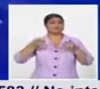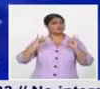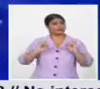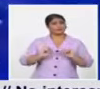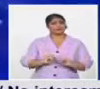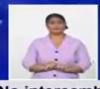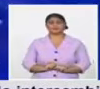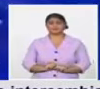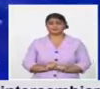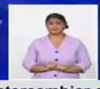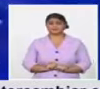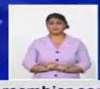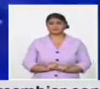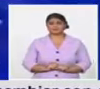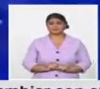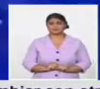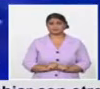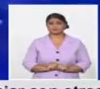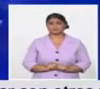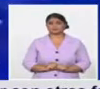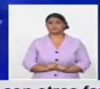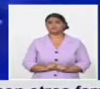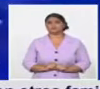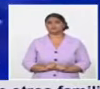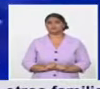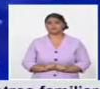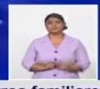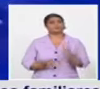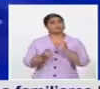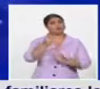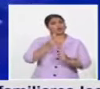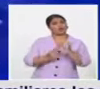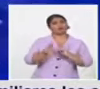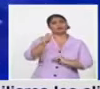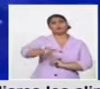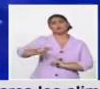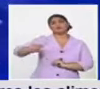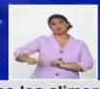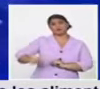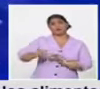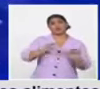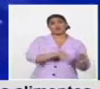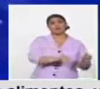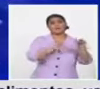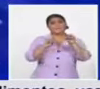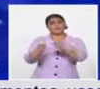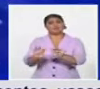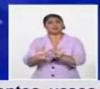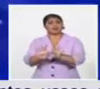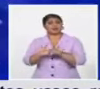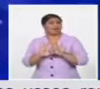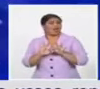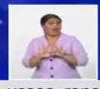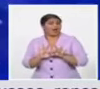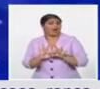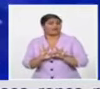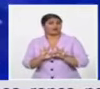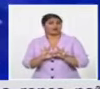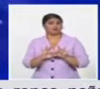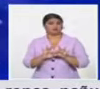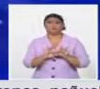más complejas, hacen cuadros bruscos de momento con una gravedad, que es lo que hace que en